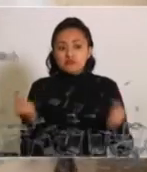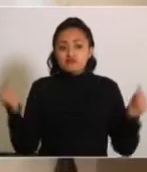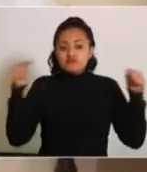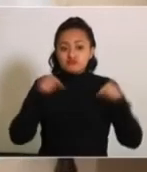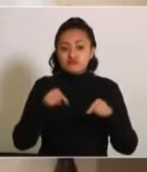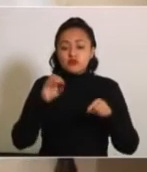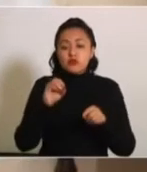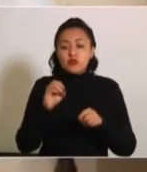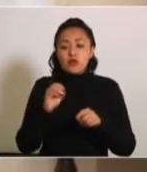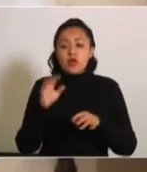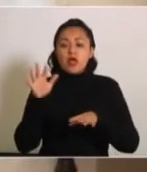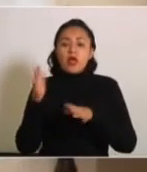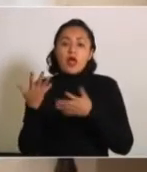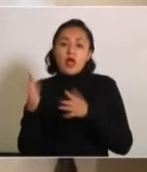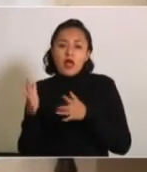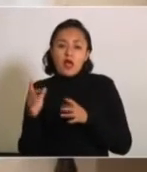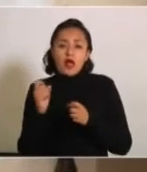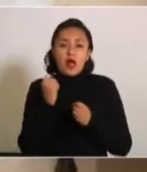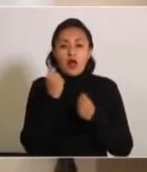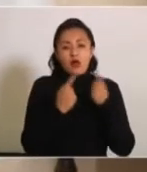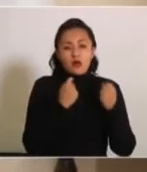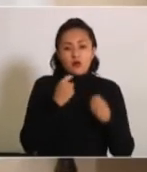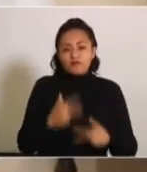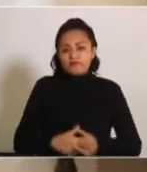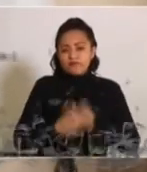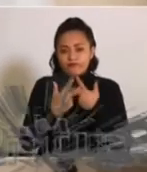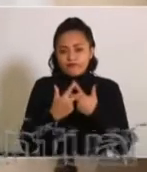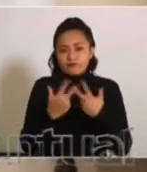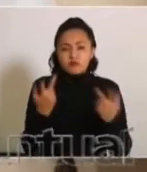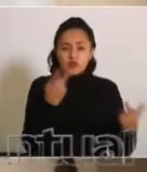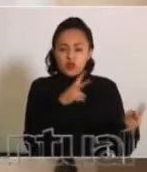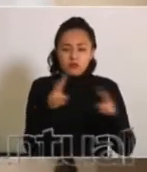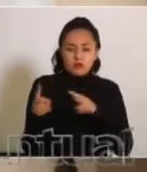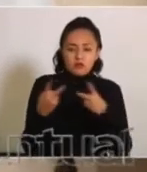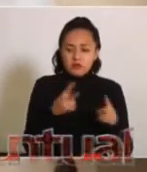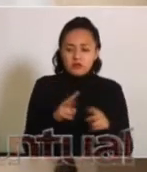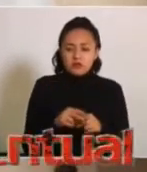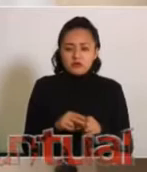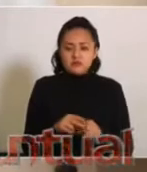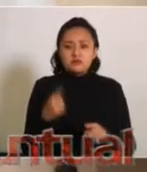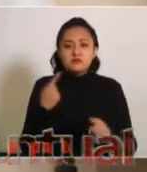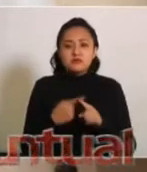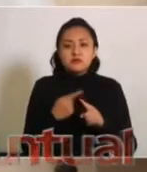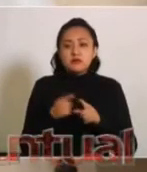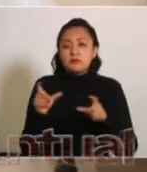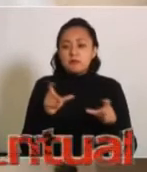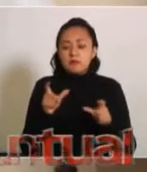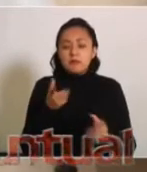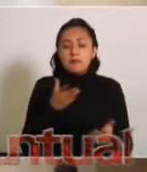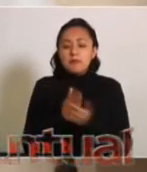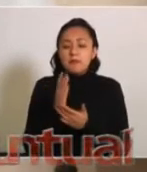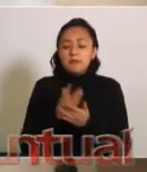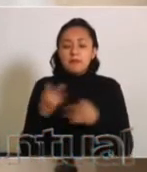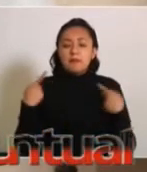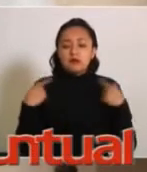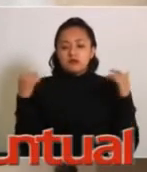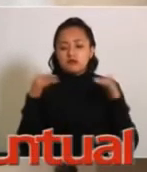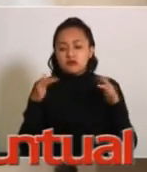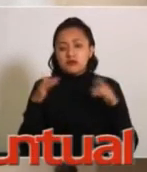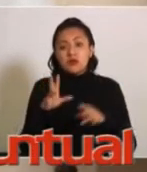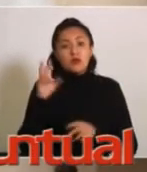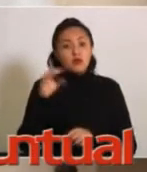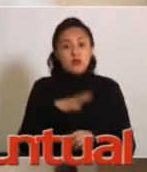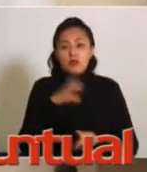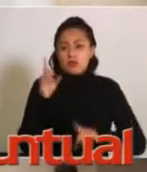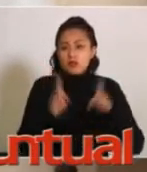una combinación de virtual y presencial lo presencial será con actos controlados sin